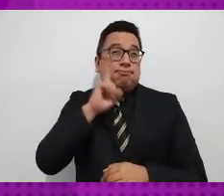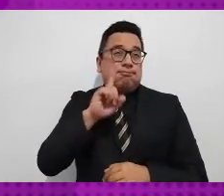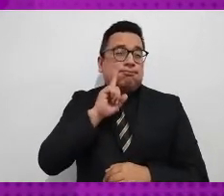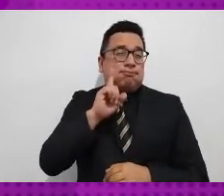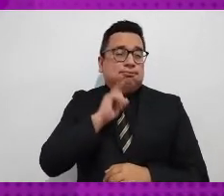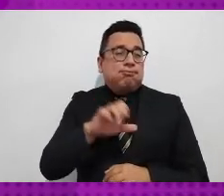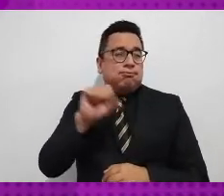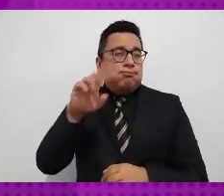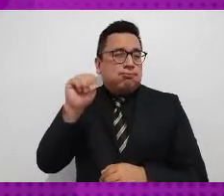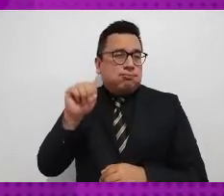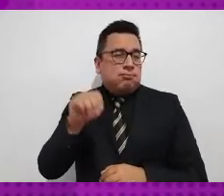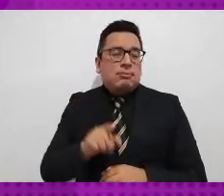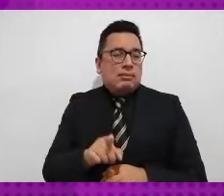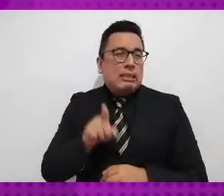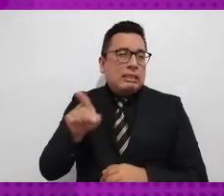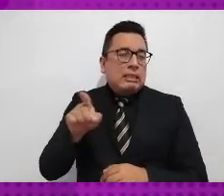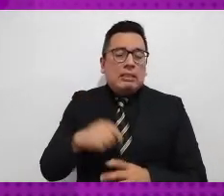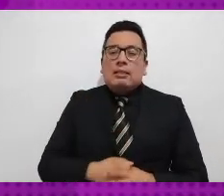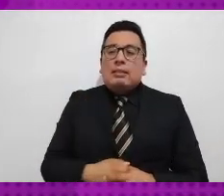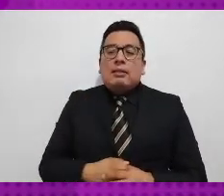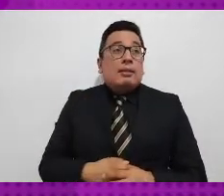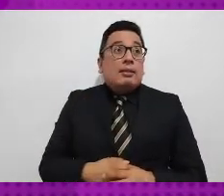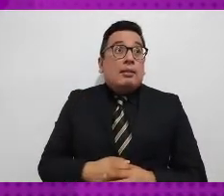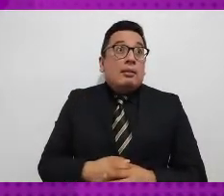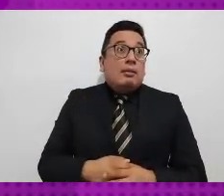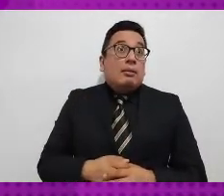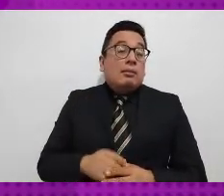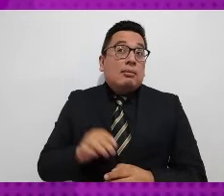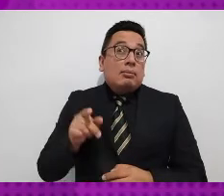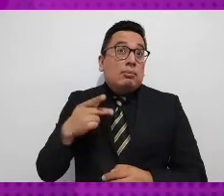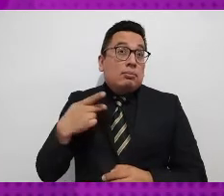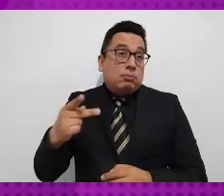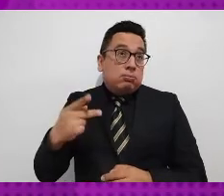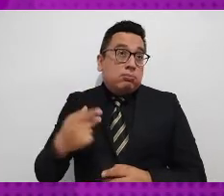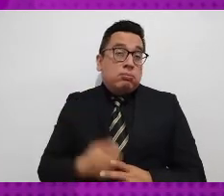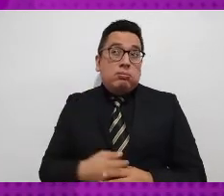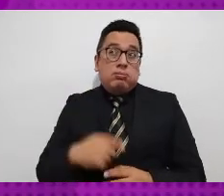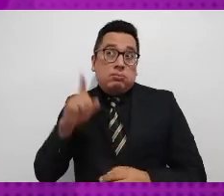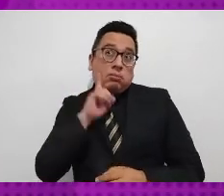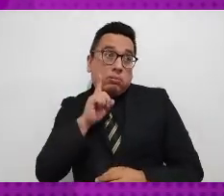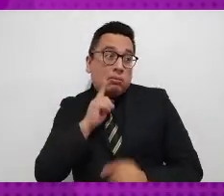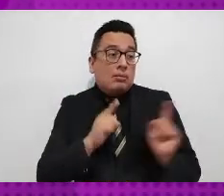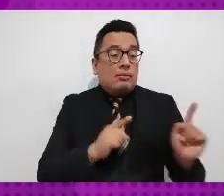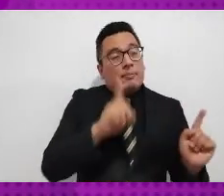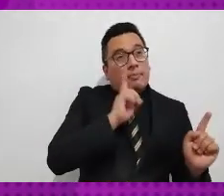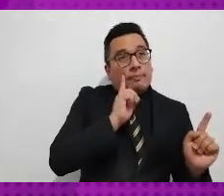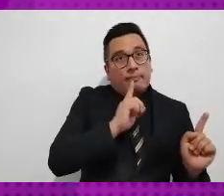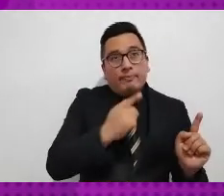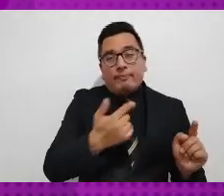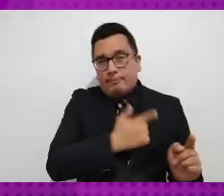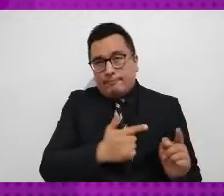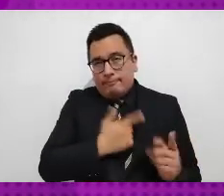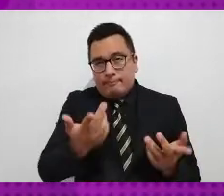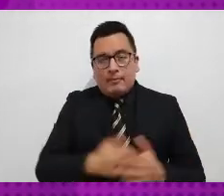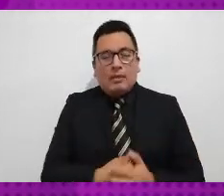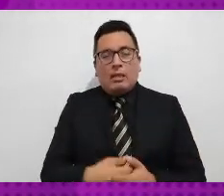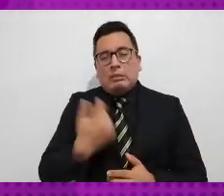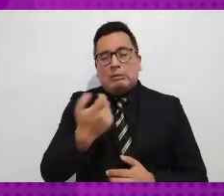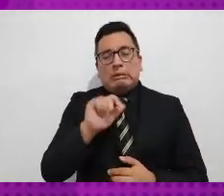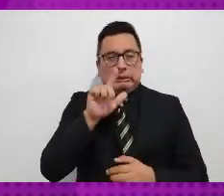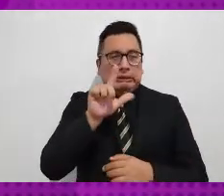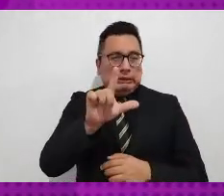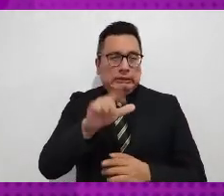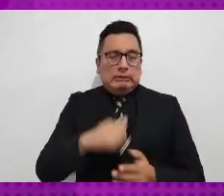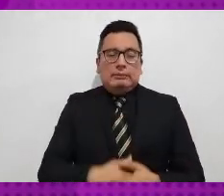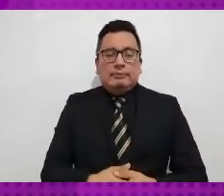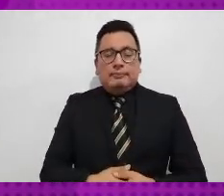son homosexuales, es decir, también tienen gusto por su mismo sexo, pues son mujeres, entonces tienen su propia